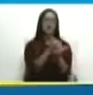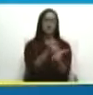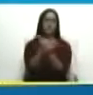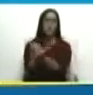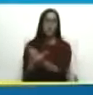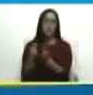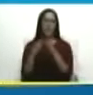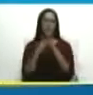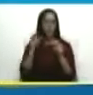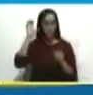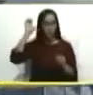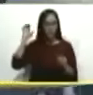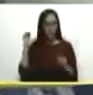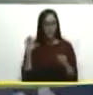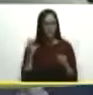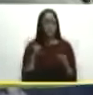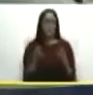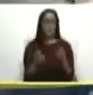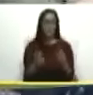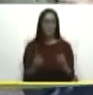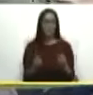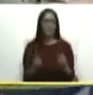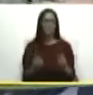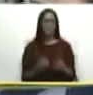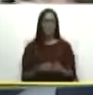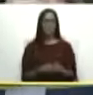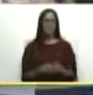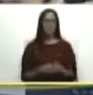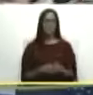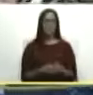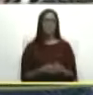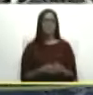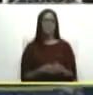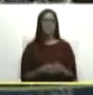regiones con platica.